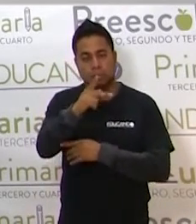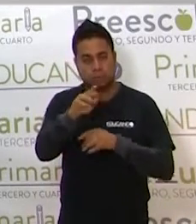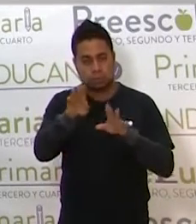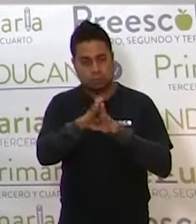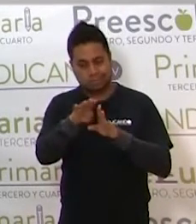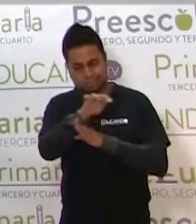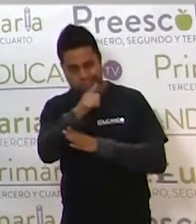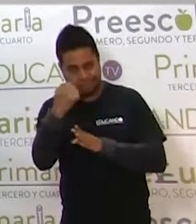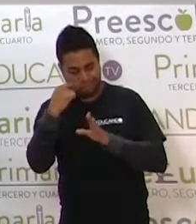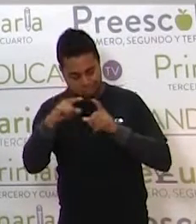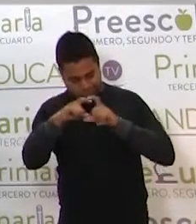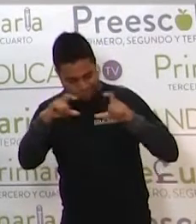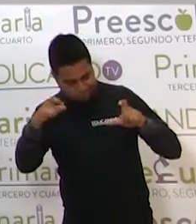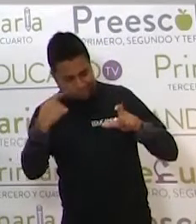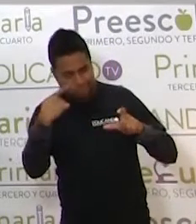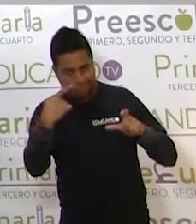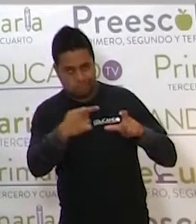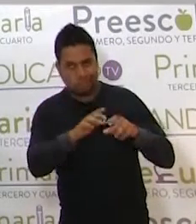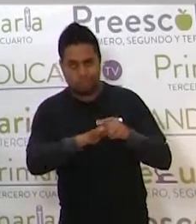siguiente